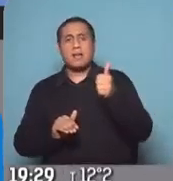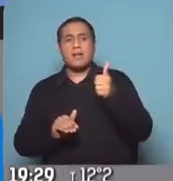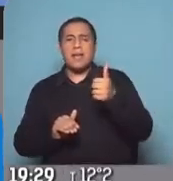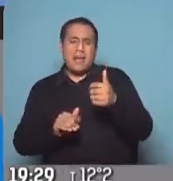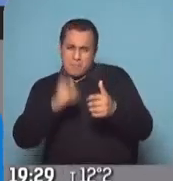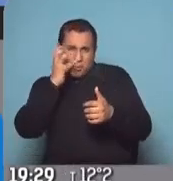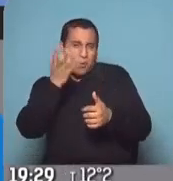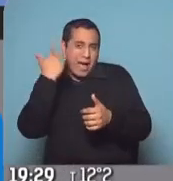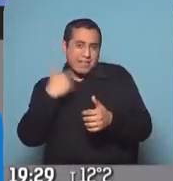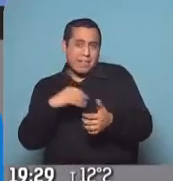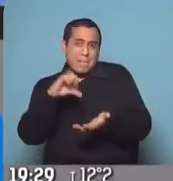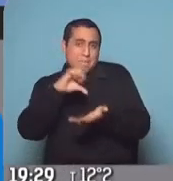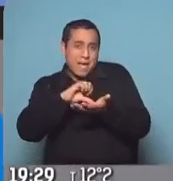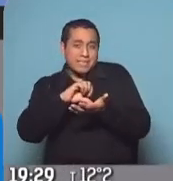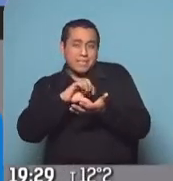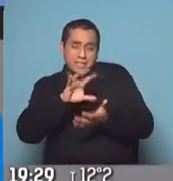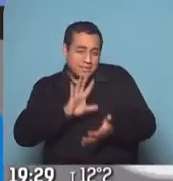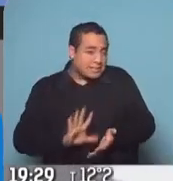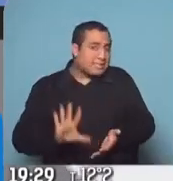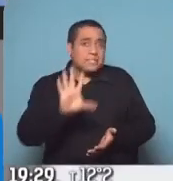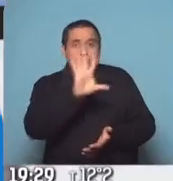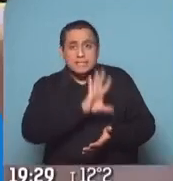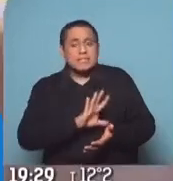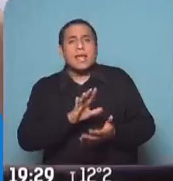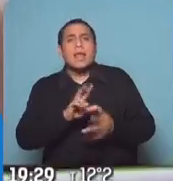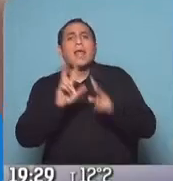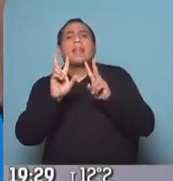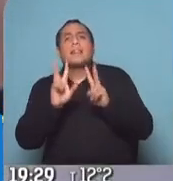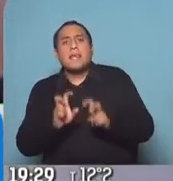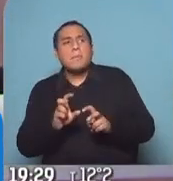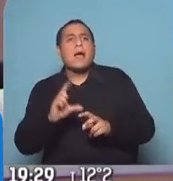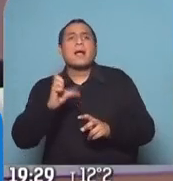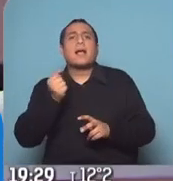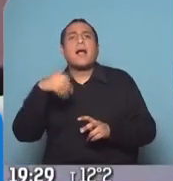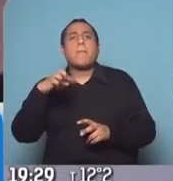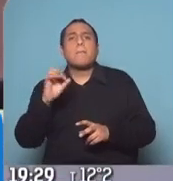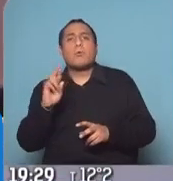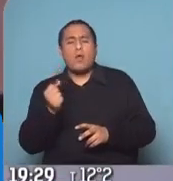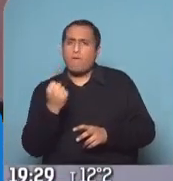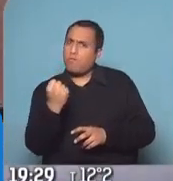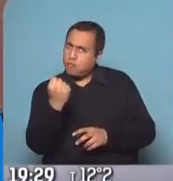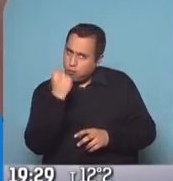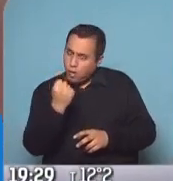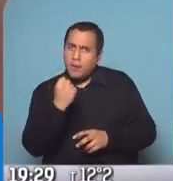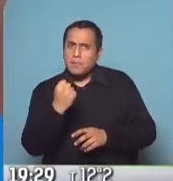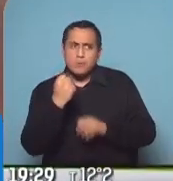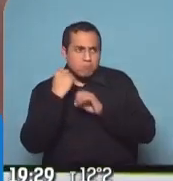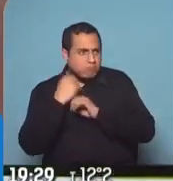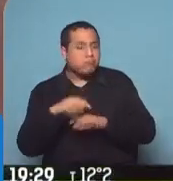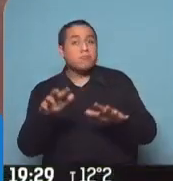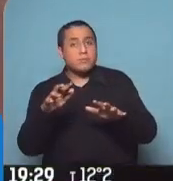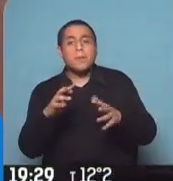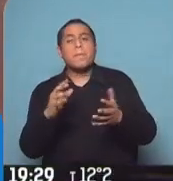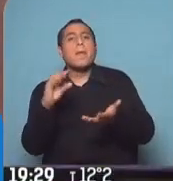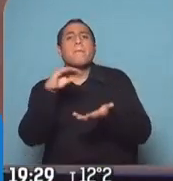país, que estaba todo el tema del camporismo muy fuerte, era la vuelta, también se